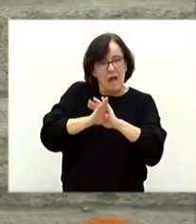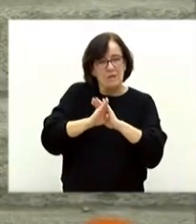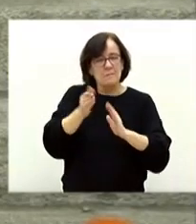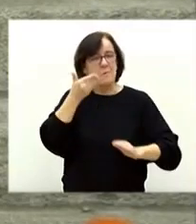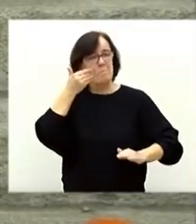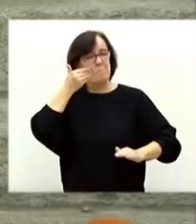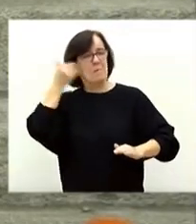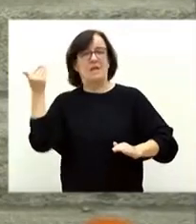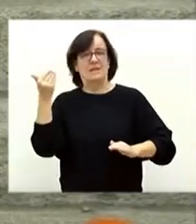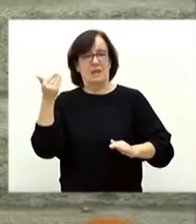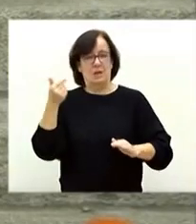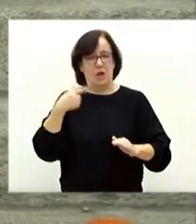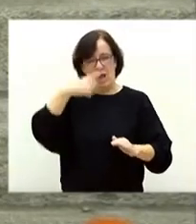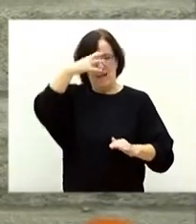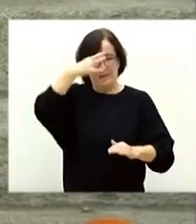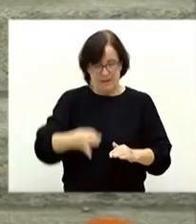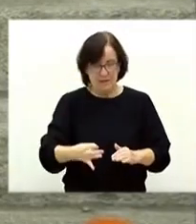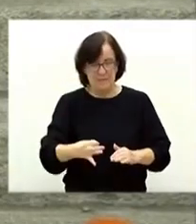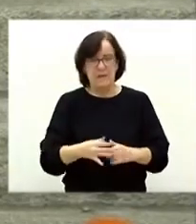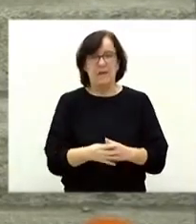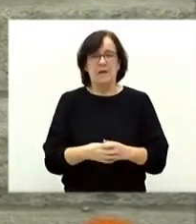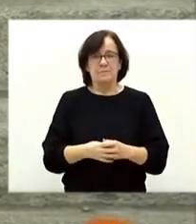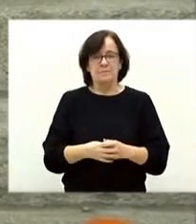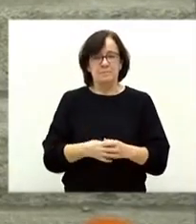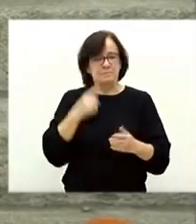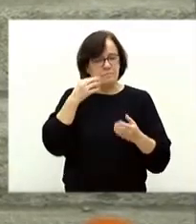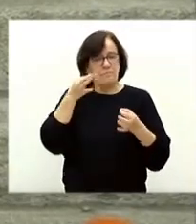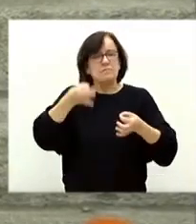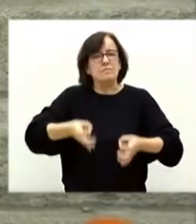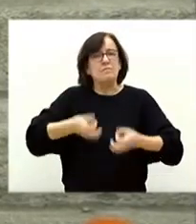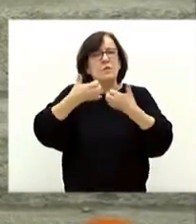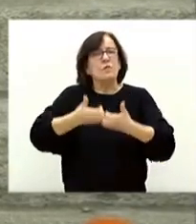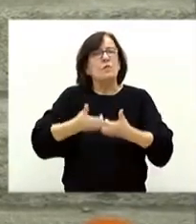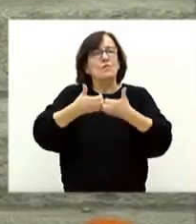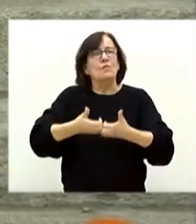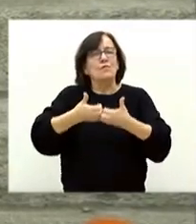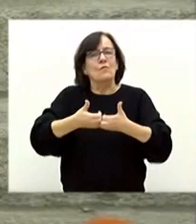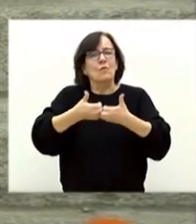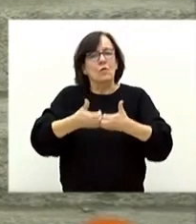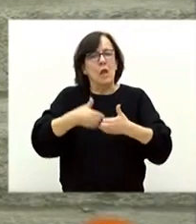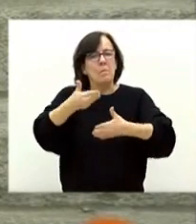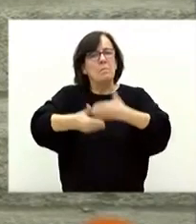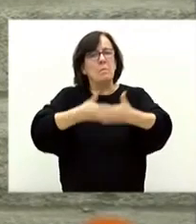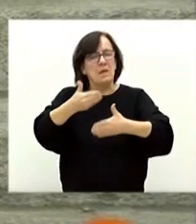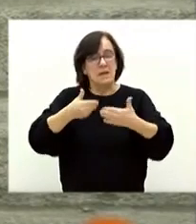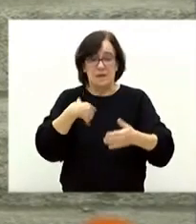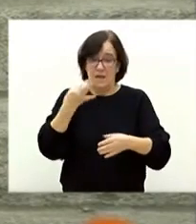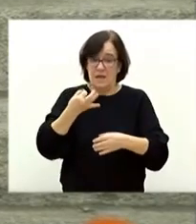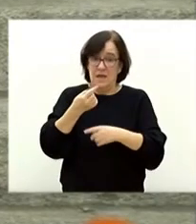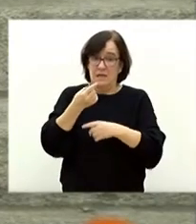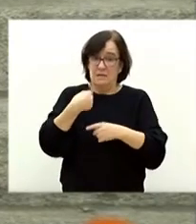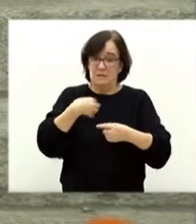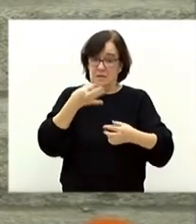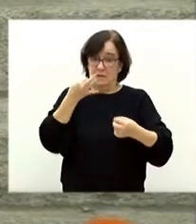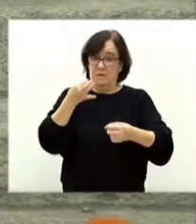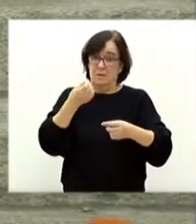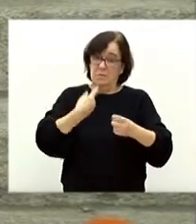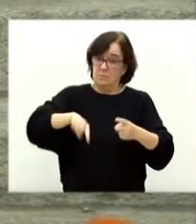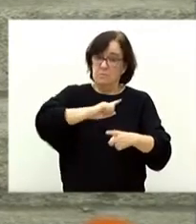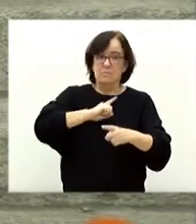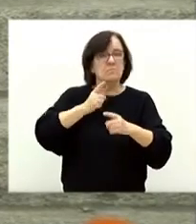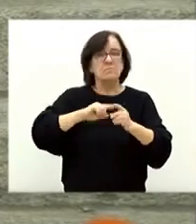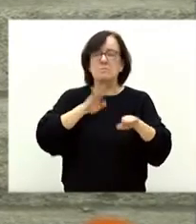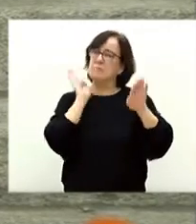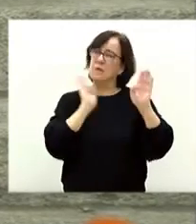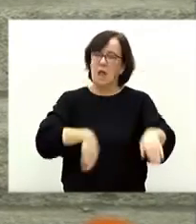prestigio, su credibilidad, su regular funcionamiento exige, por parte de todos, el leal